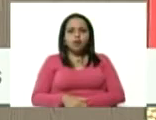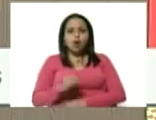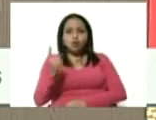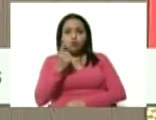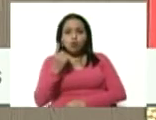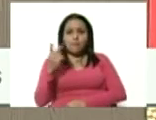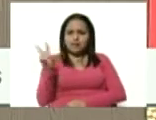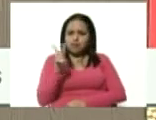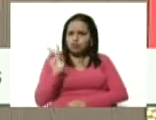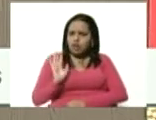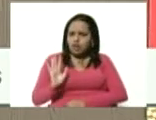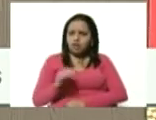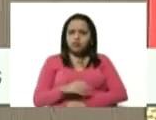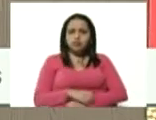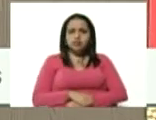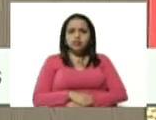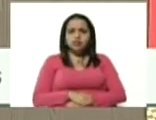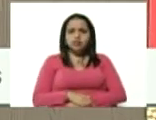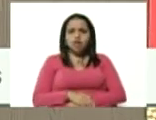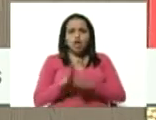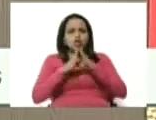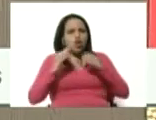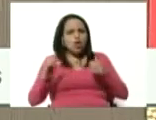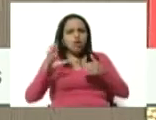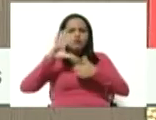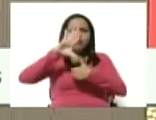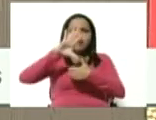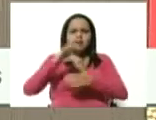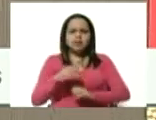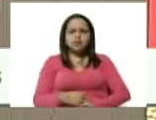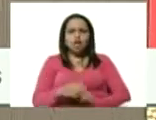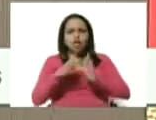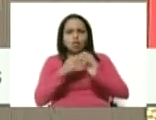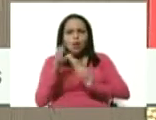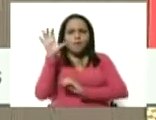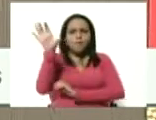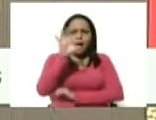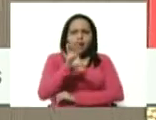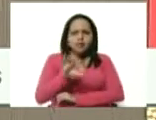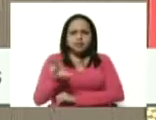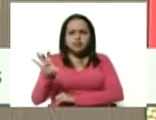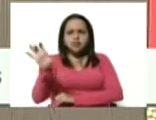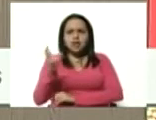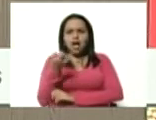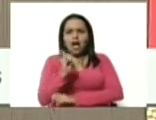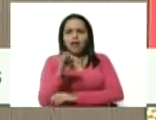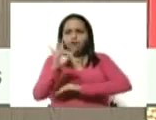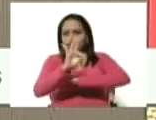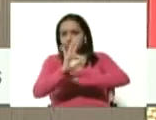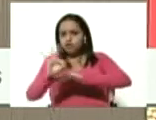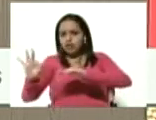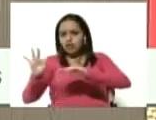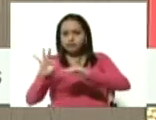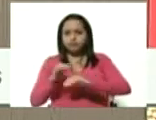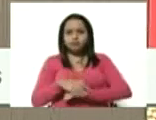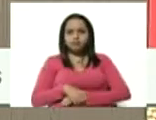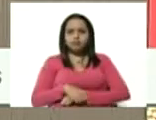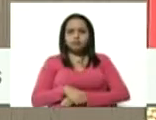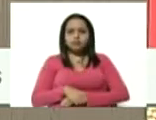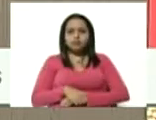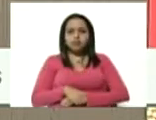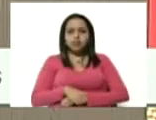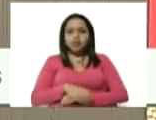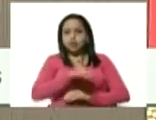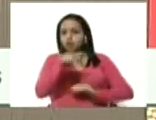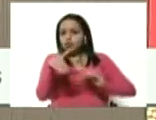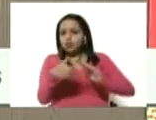para Venezuela, sino para Sudamérica, para todos sus países con los cuales tiene frontera y con toda nuestra